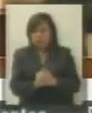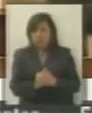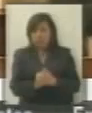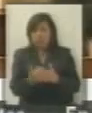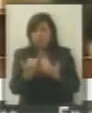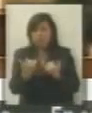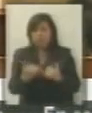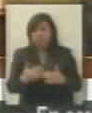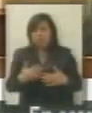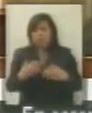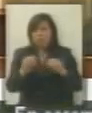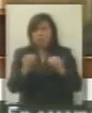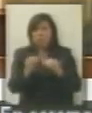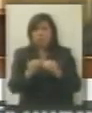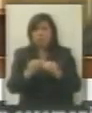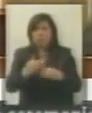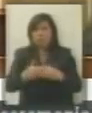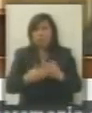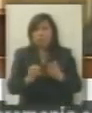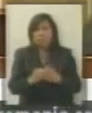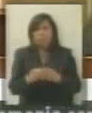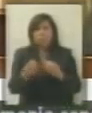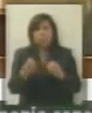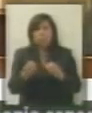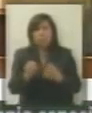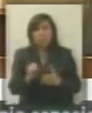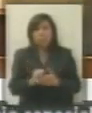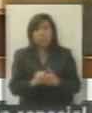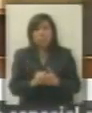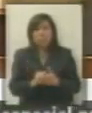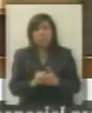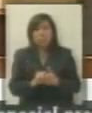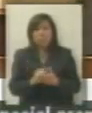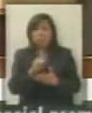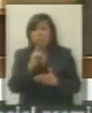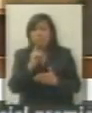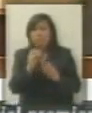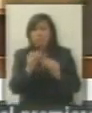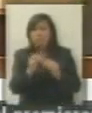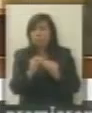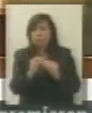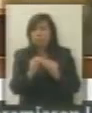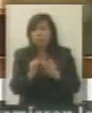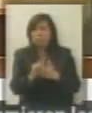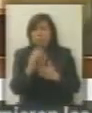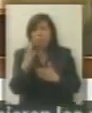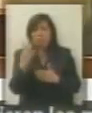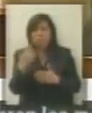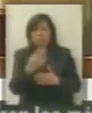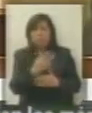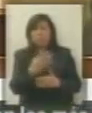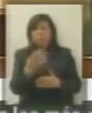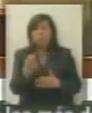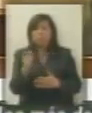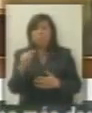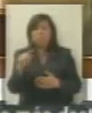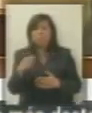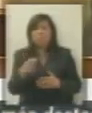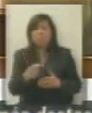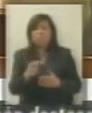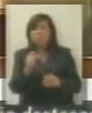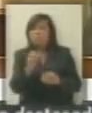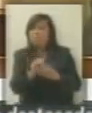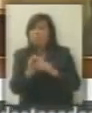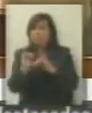hoy puedo afirmar que hemos avanzado muchísimo. Así, estimamos que cerca de 4,5 millones de personas